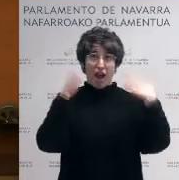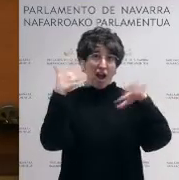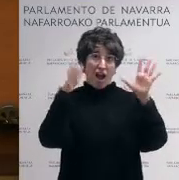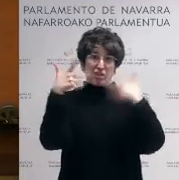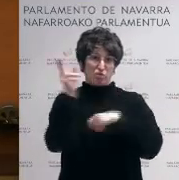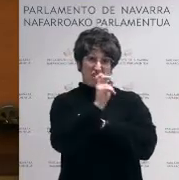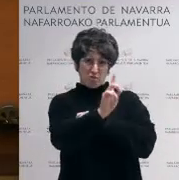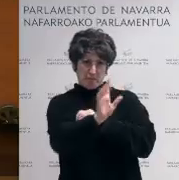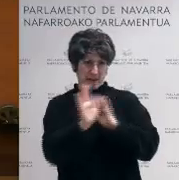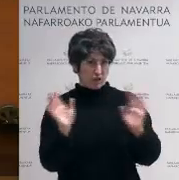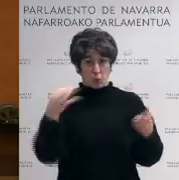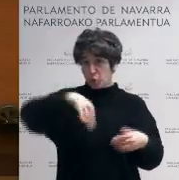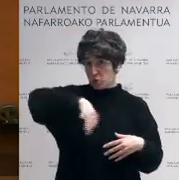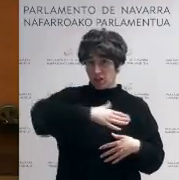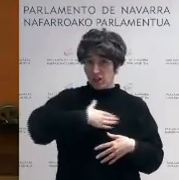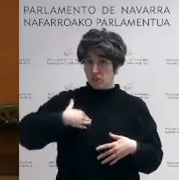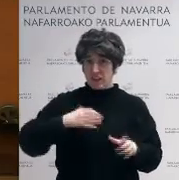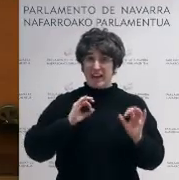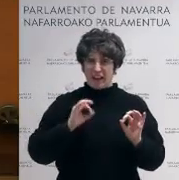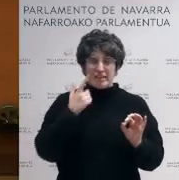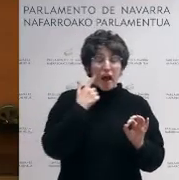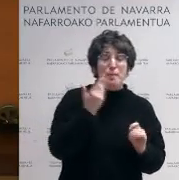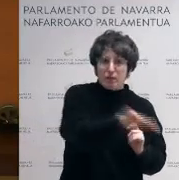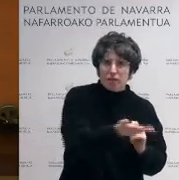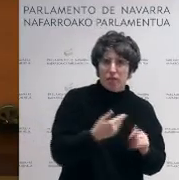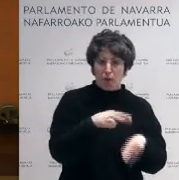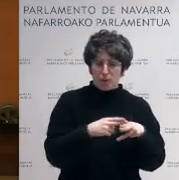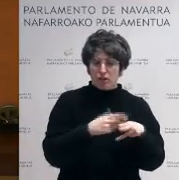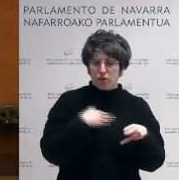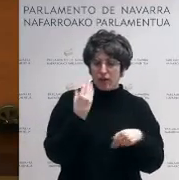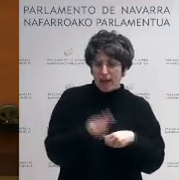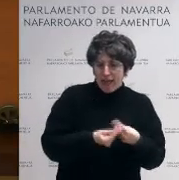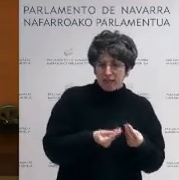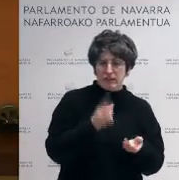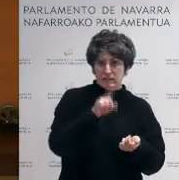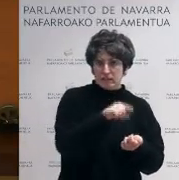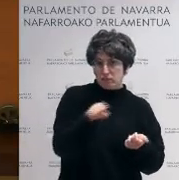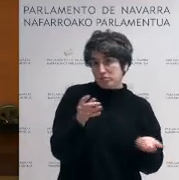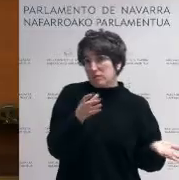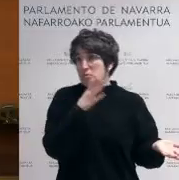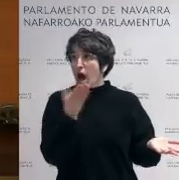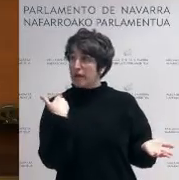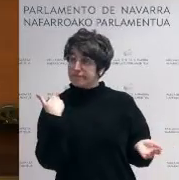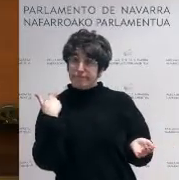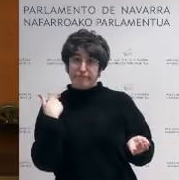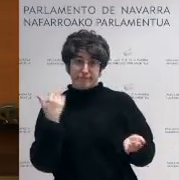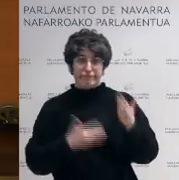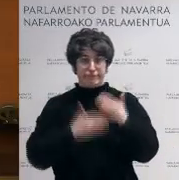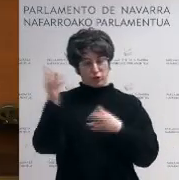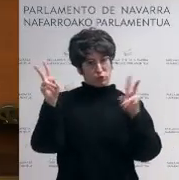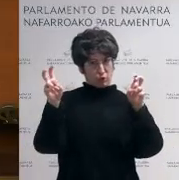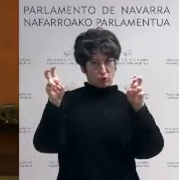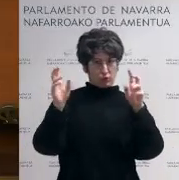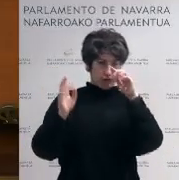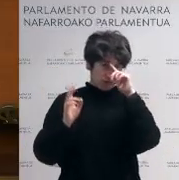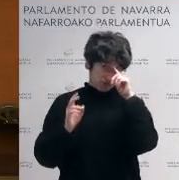voluntad política, si esto no sale finalmente. El otro día nos desayunábamos con un titular de un medio de estos que ensalzan al Gobierno de forma habitual y que